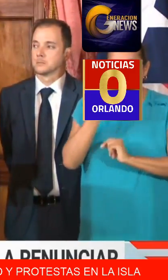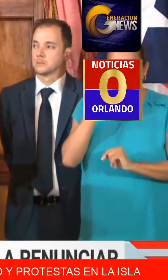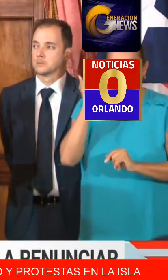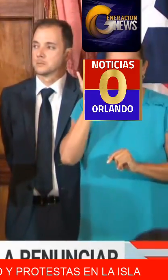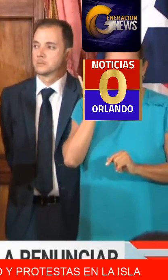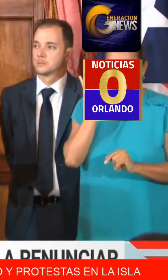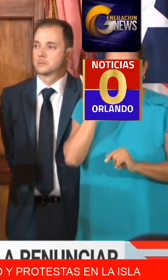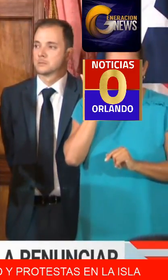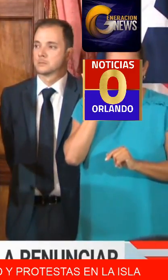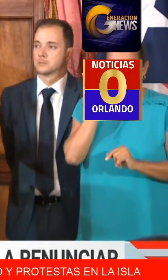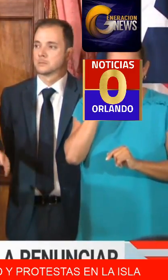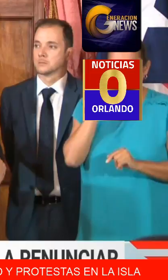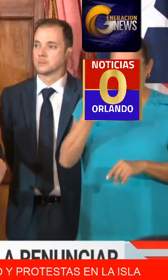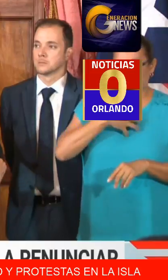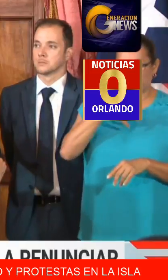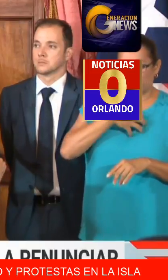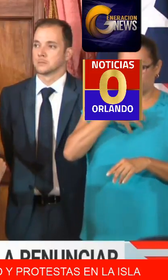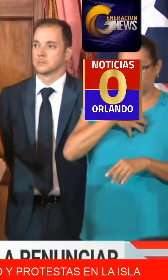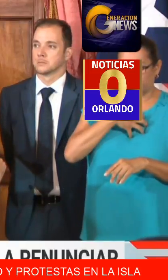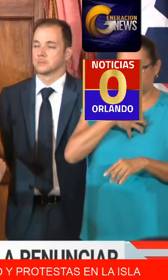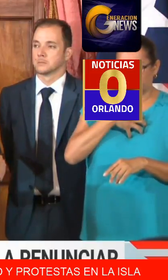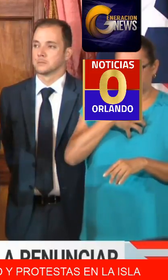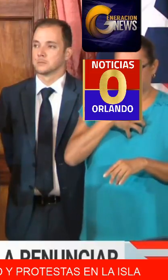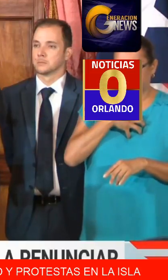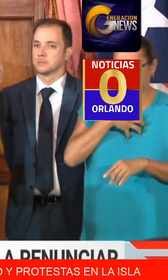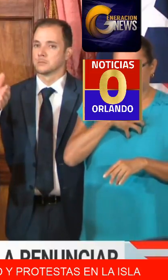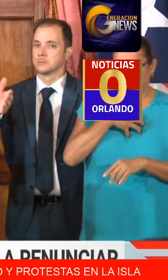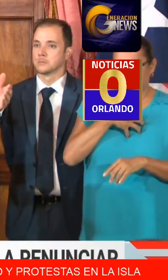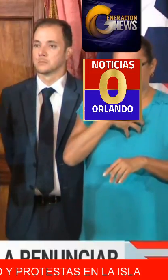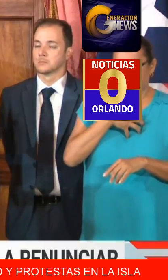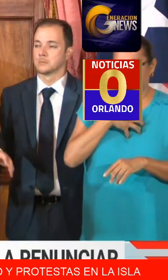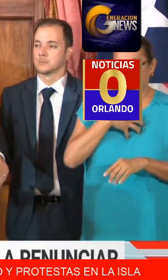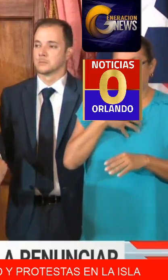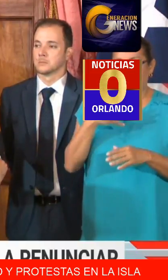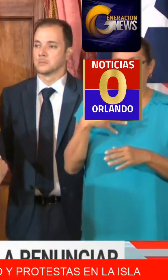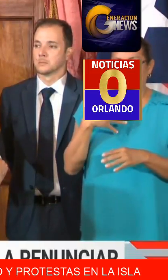in English. Yes. Yes. And then we'll continue with the. No problem. Yes.